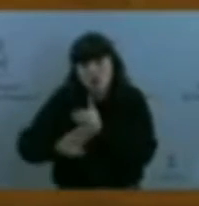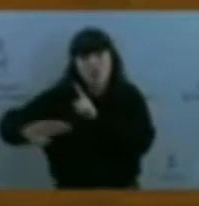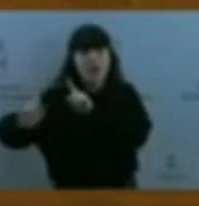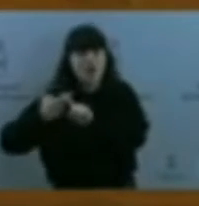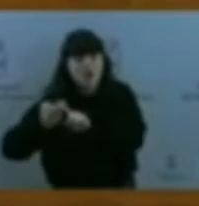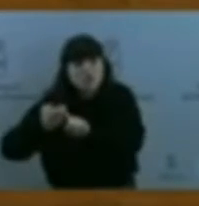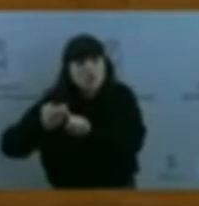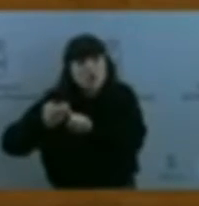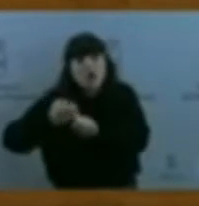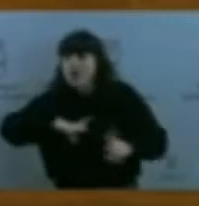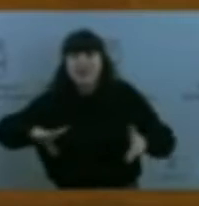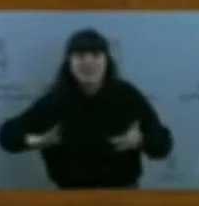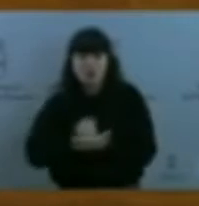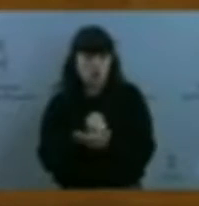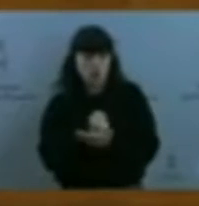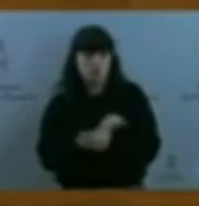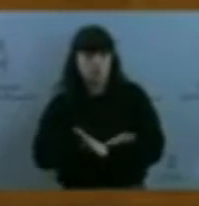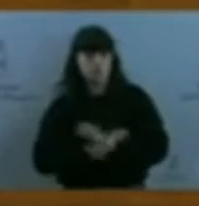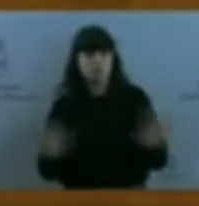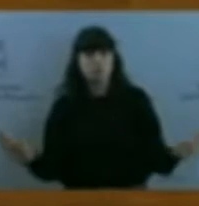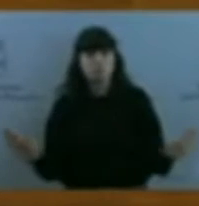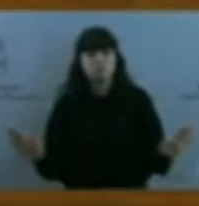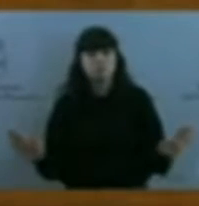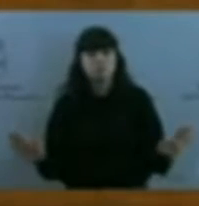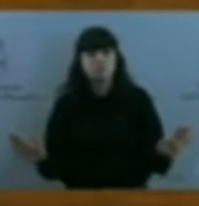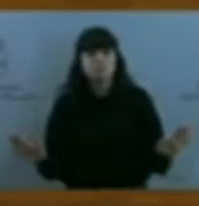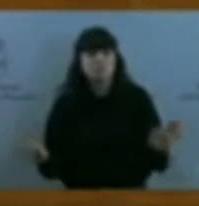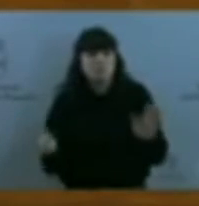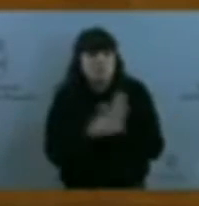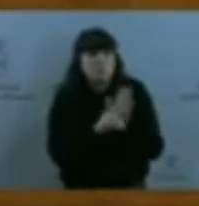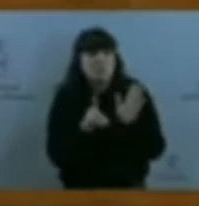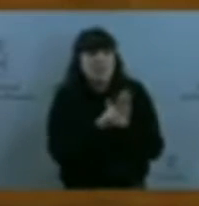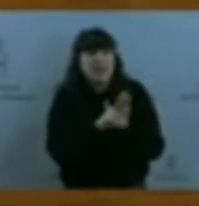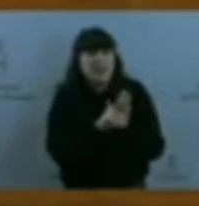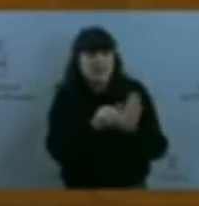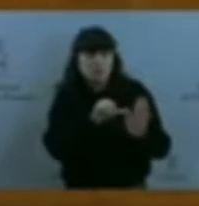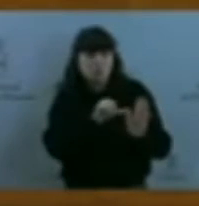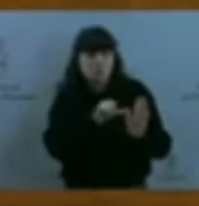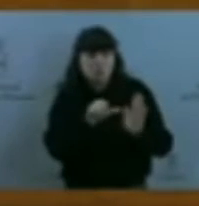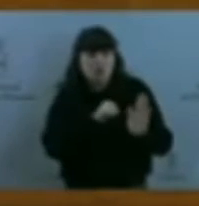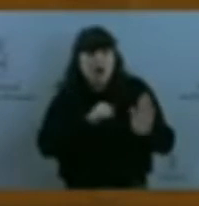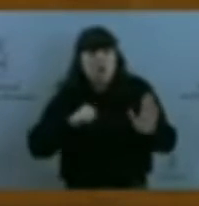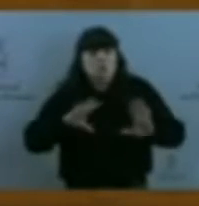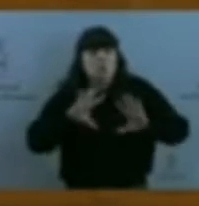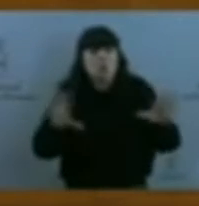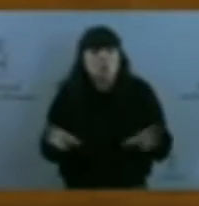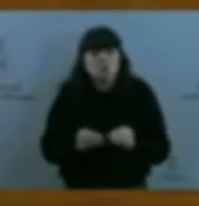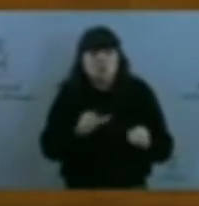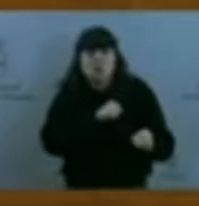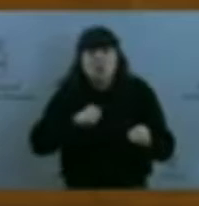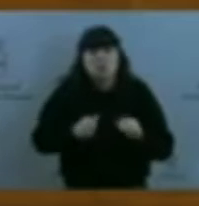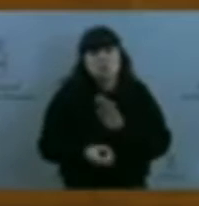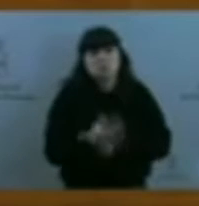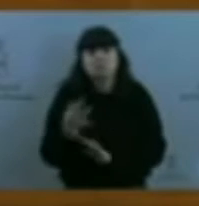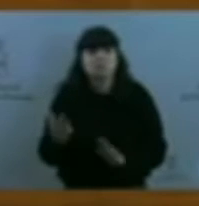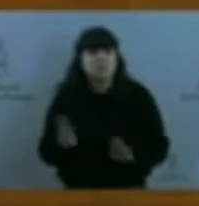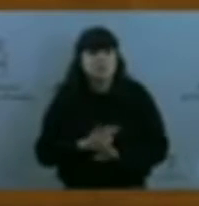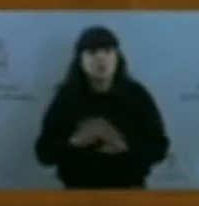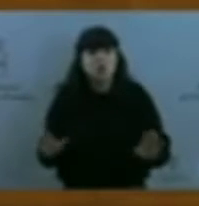es un decreto autoconclusivo, autogenerativo. Entonces, usted, para mejorar las listas de espera,